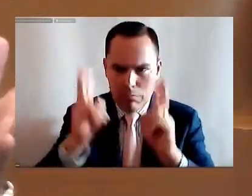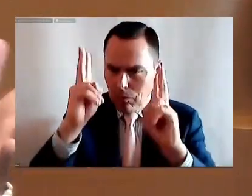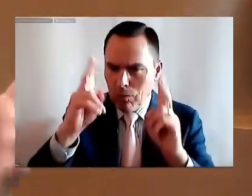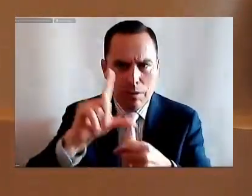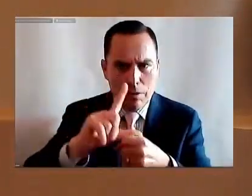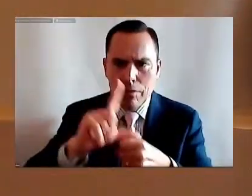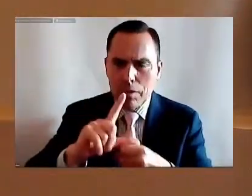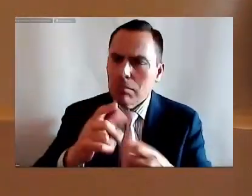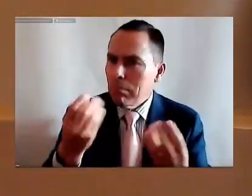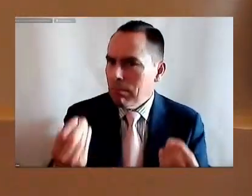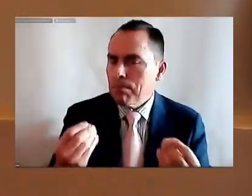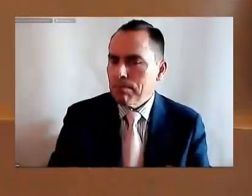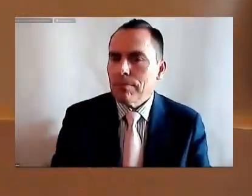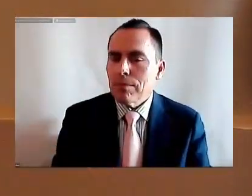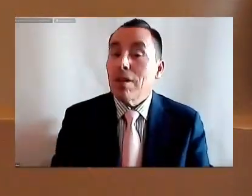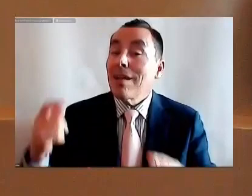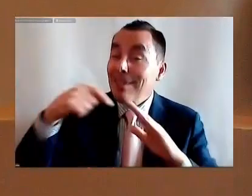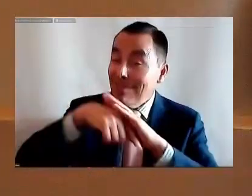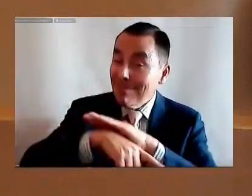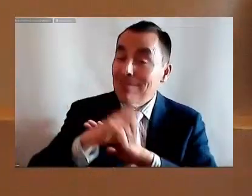en el fondo, la productividad,